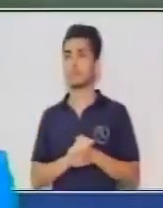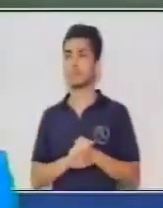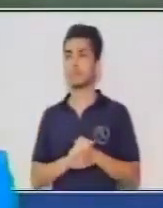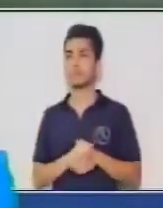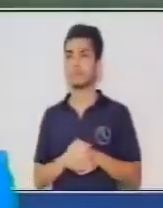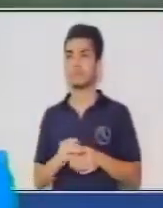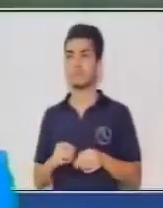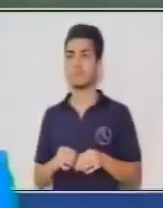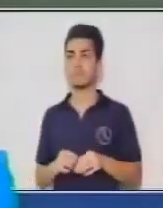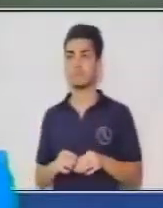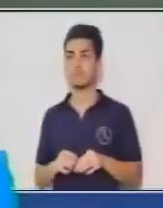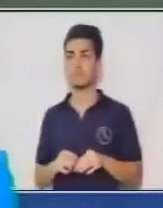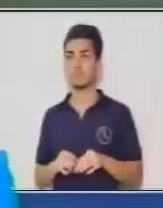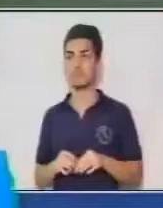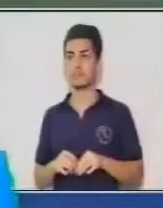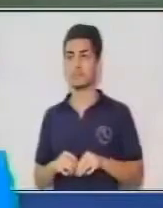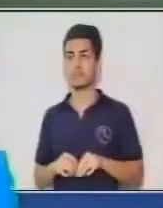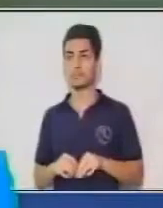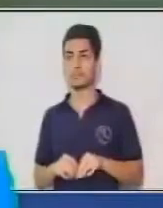Vamos a practicar.